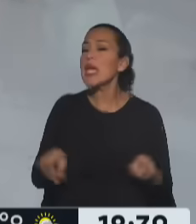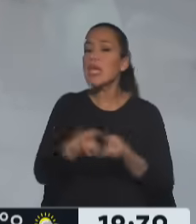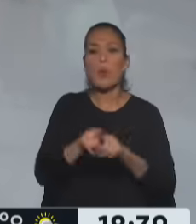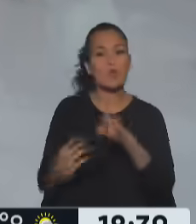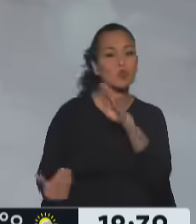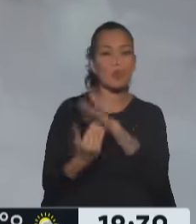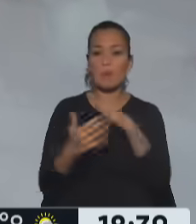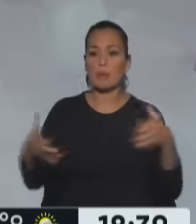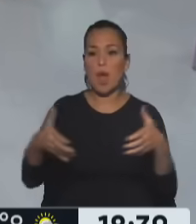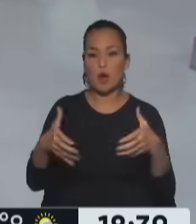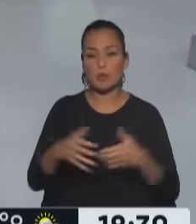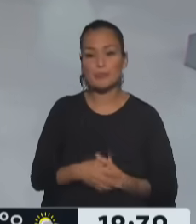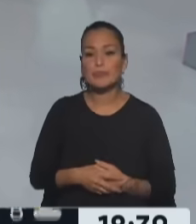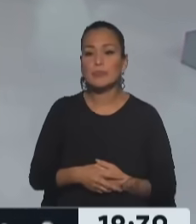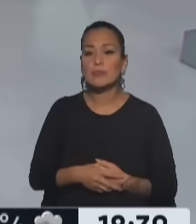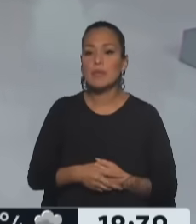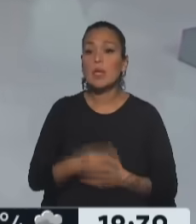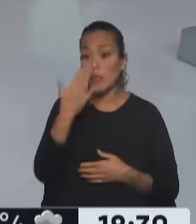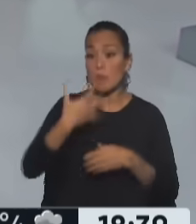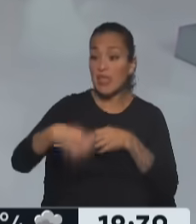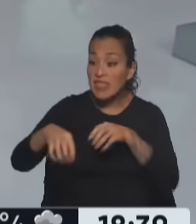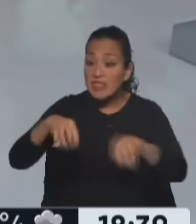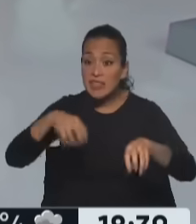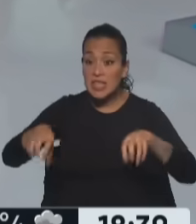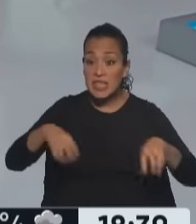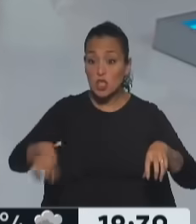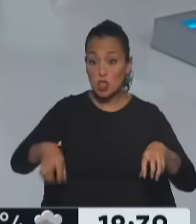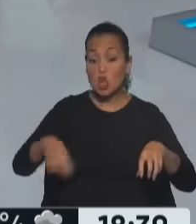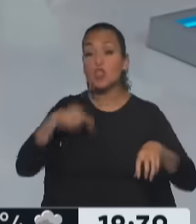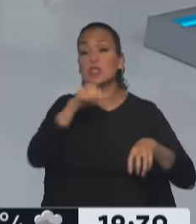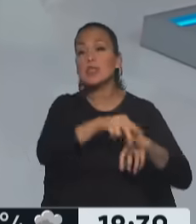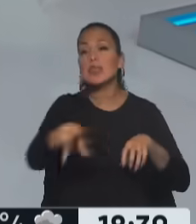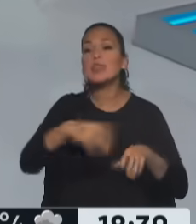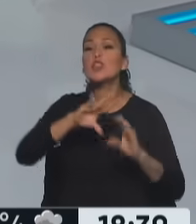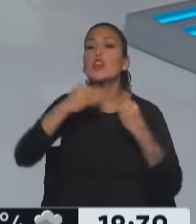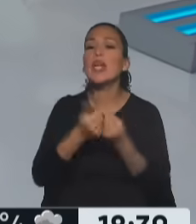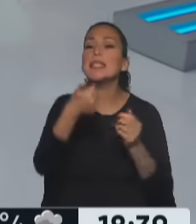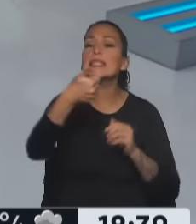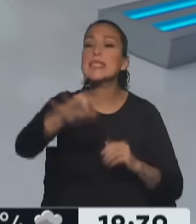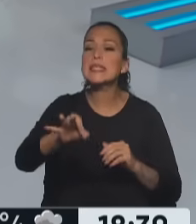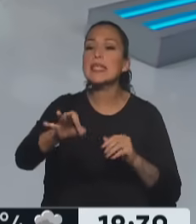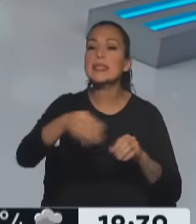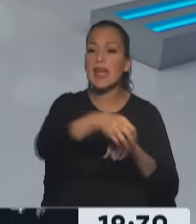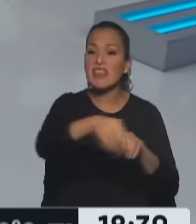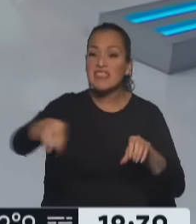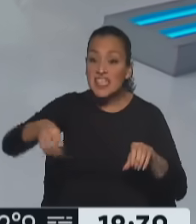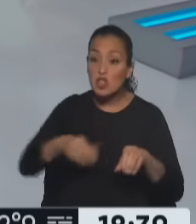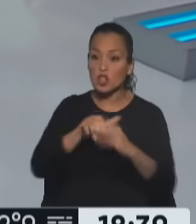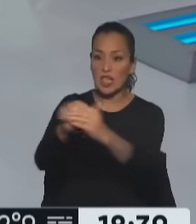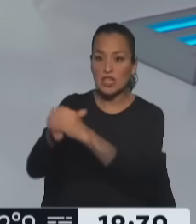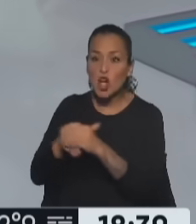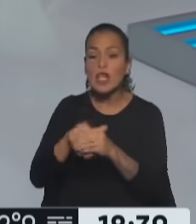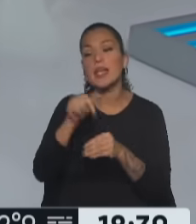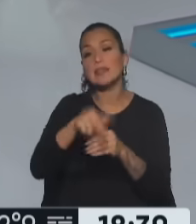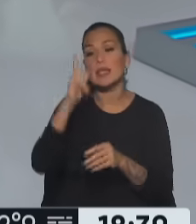seguimos avanzando. A ver, distritos electorales, el país se divide en 60 distritos electorales para facilitar la elección de jueces